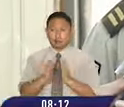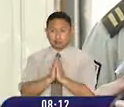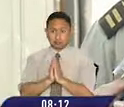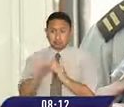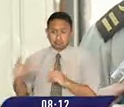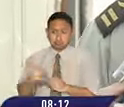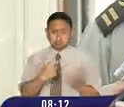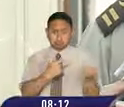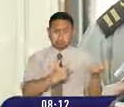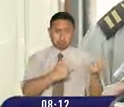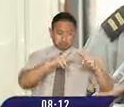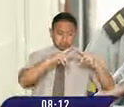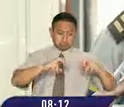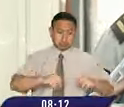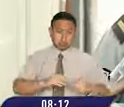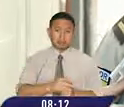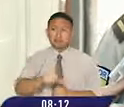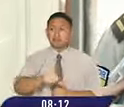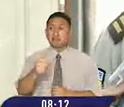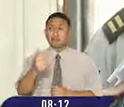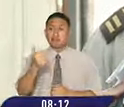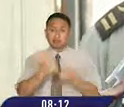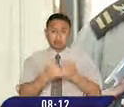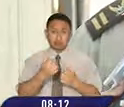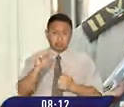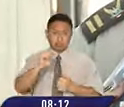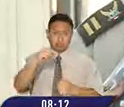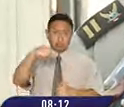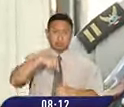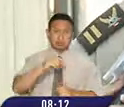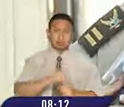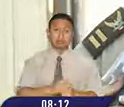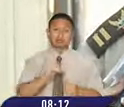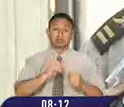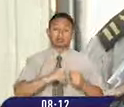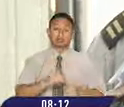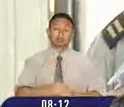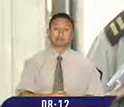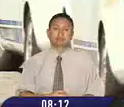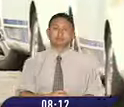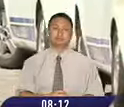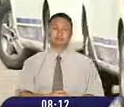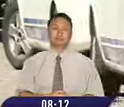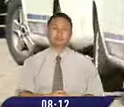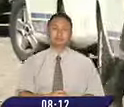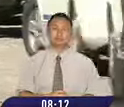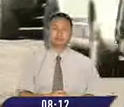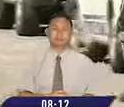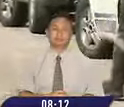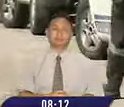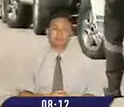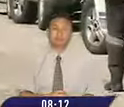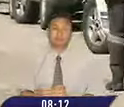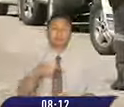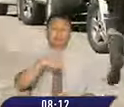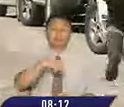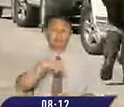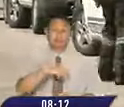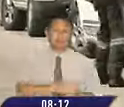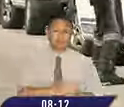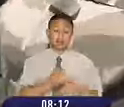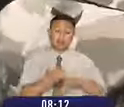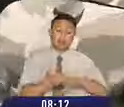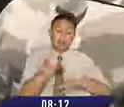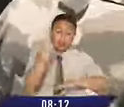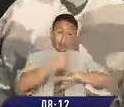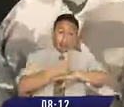arma fue utilizada en algunos atentados criminales aquí en el Distrito Metropolitano de Quito. Paradójicamente, en un acto de pacificación, un